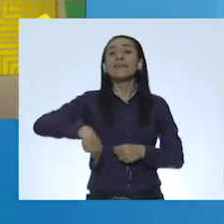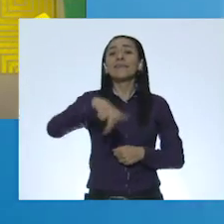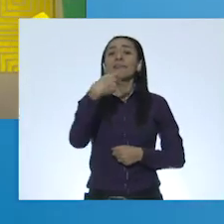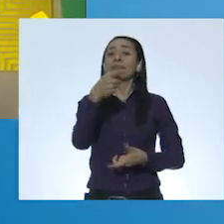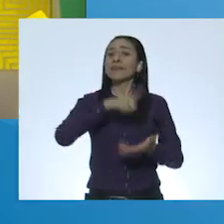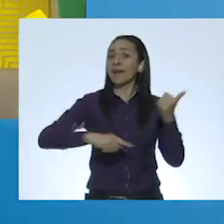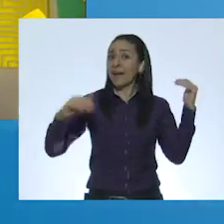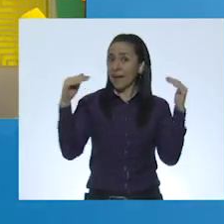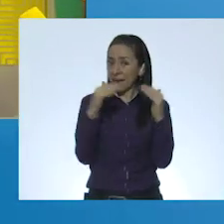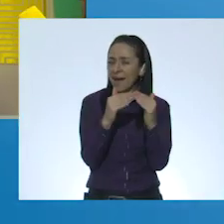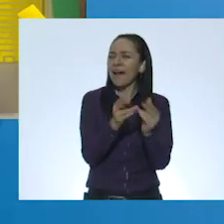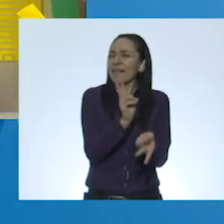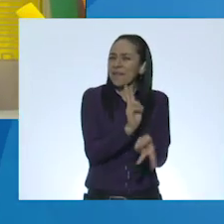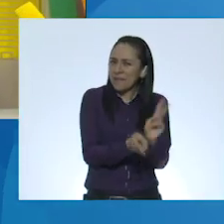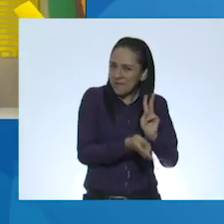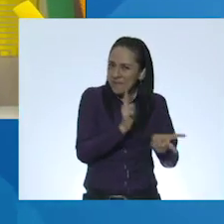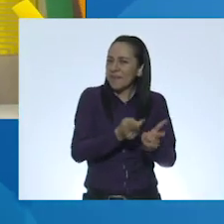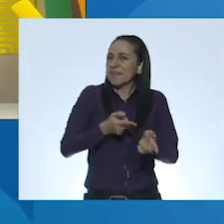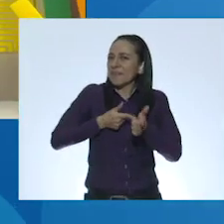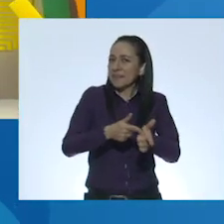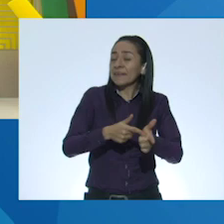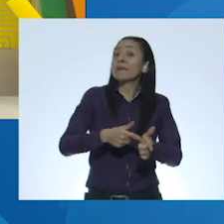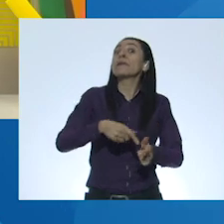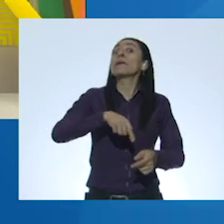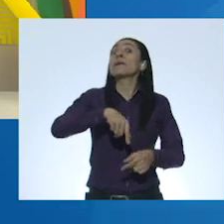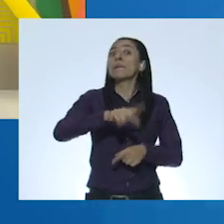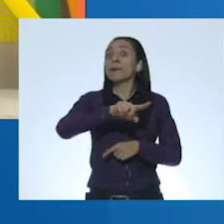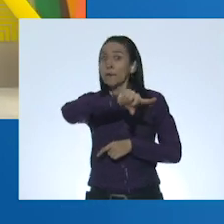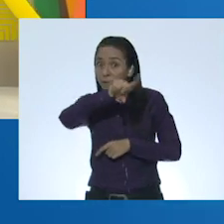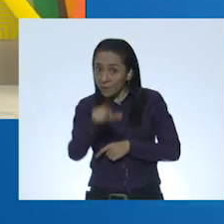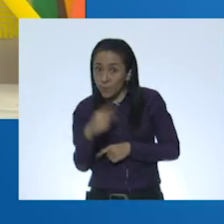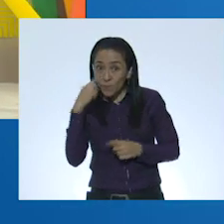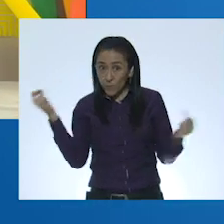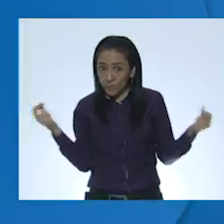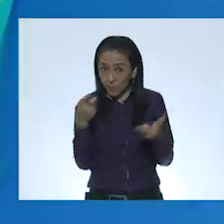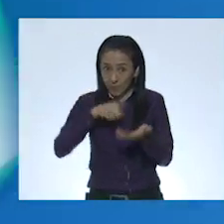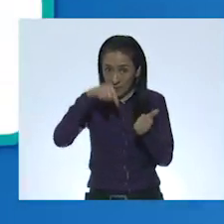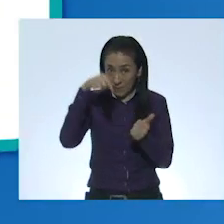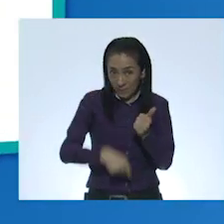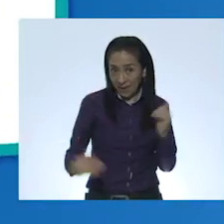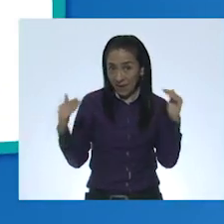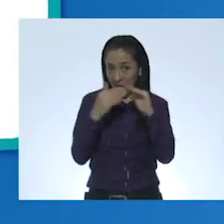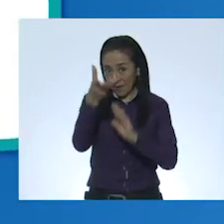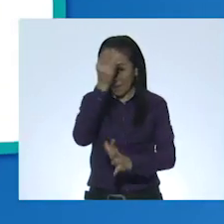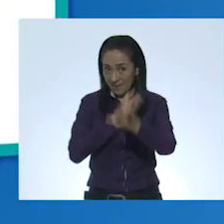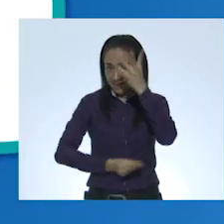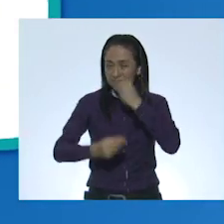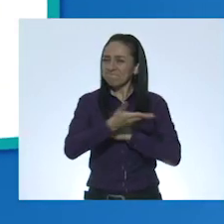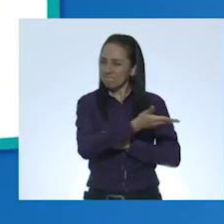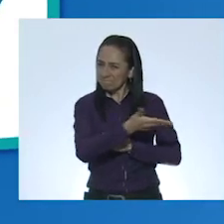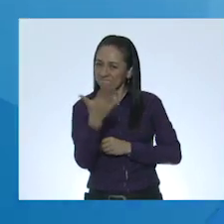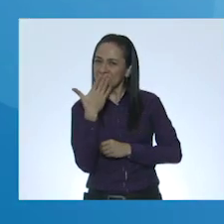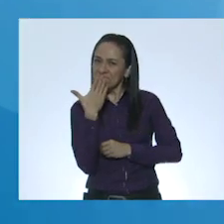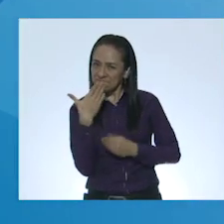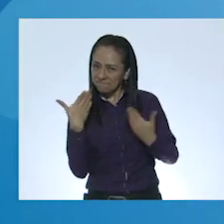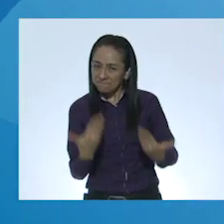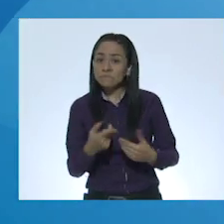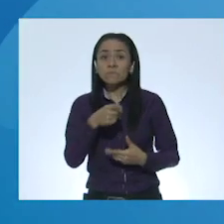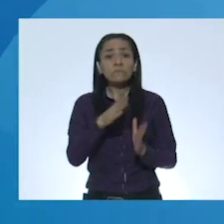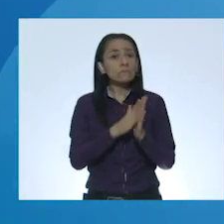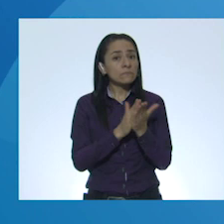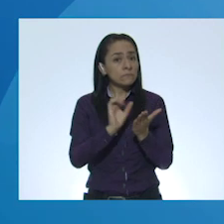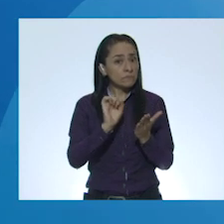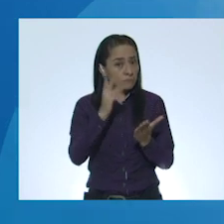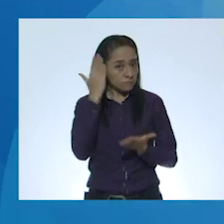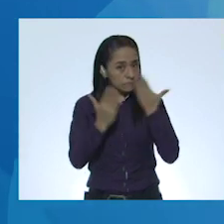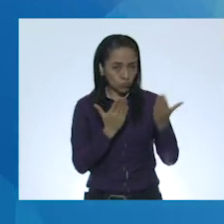pero recuerden que nos veremos otra vez aquí en Aprende en Casa. Pásenla bien. Si no tienes el libro de texto o